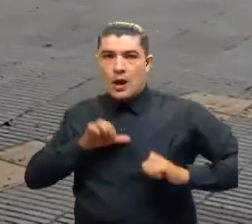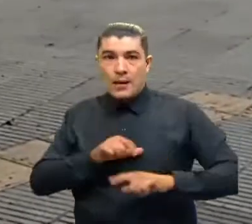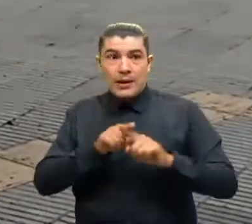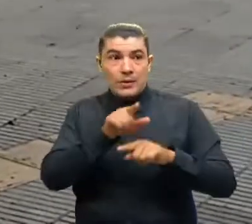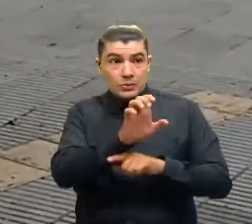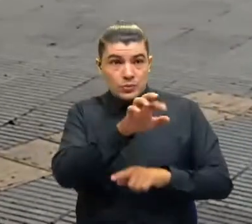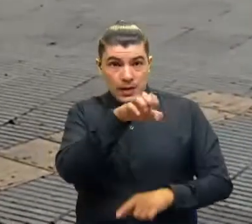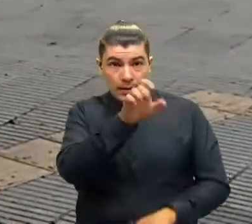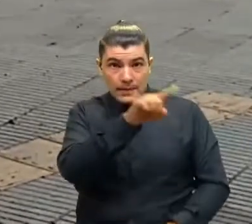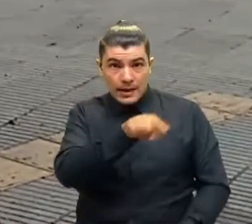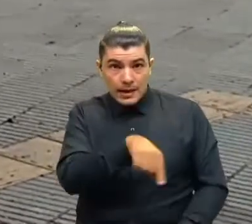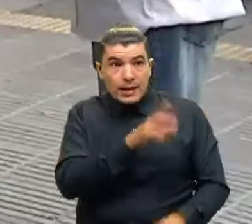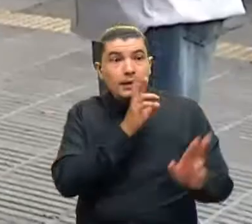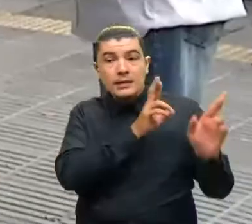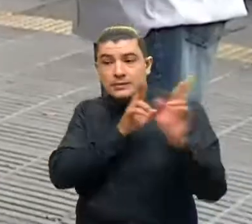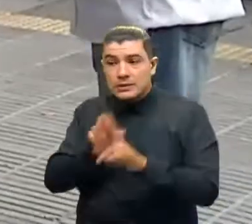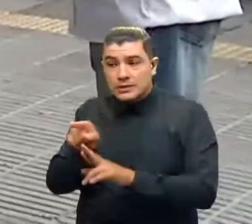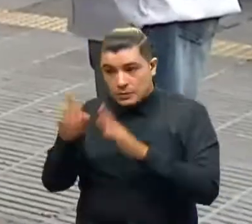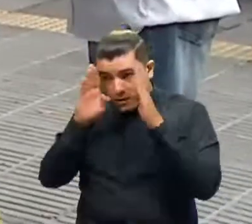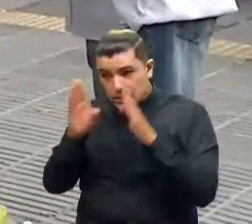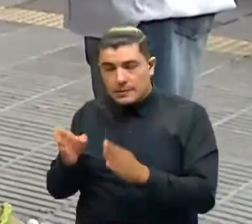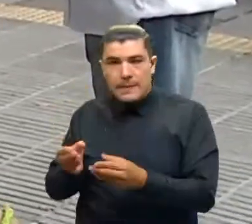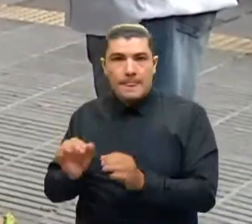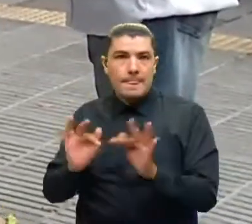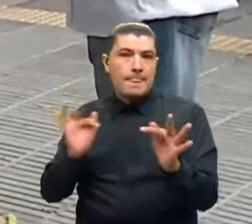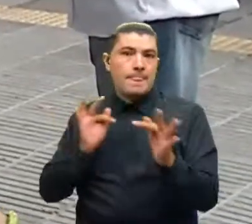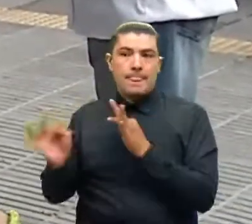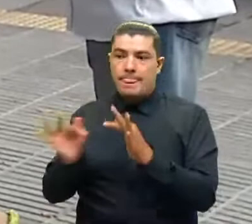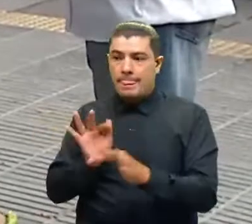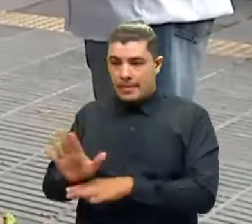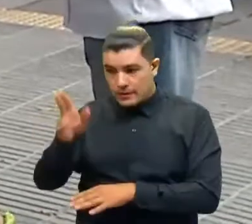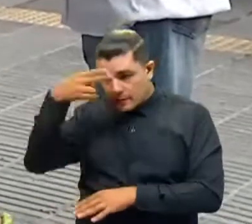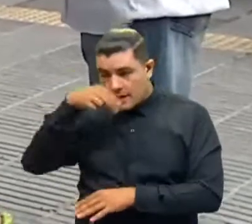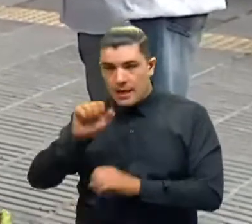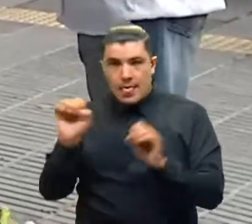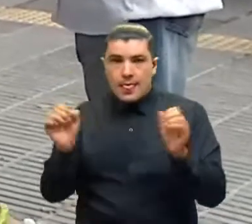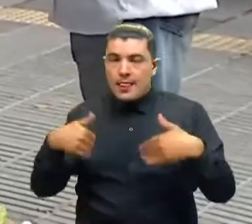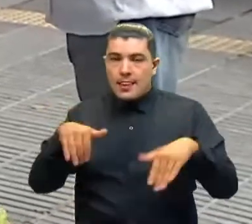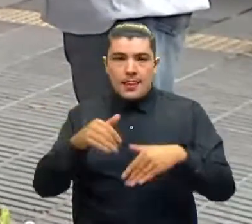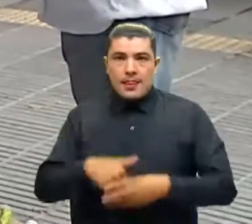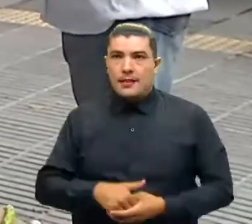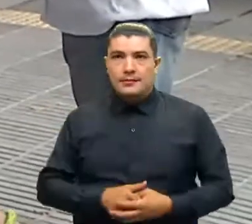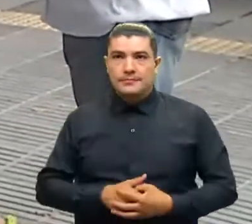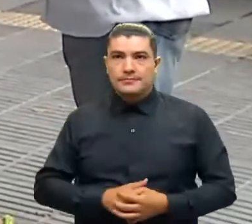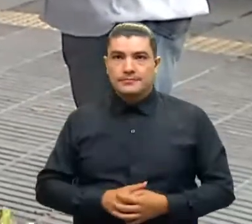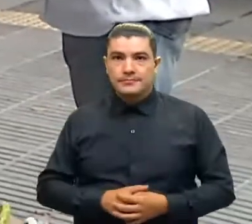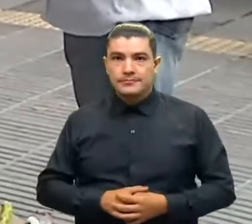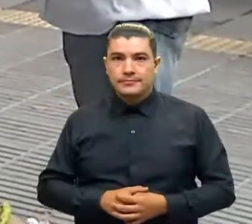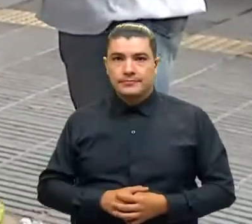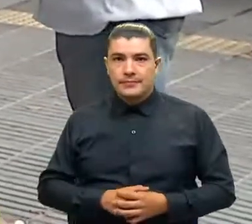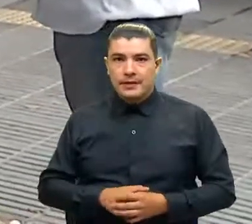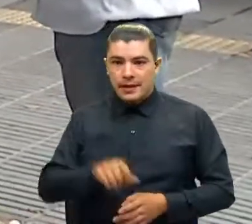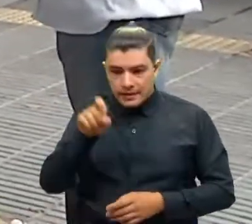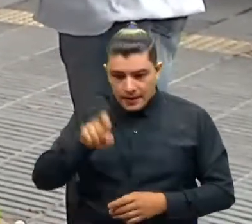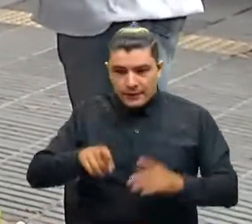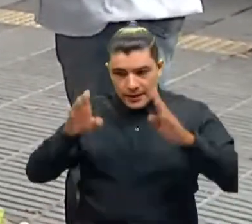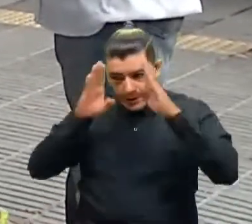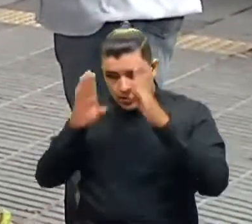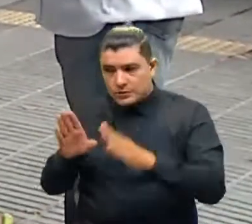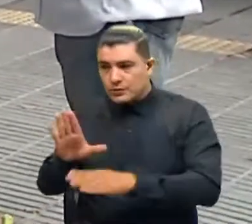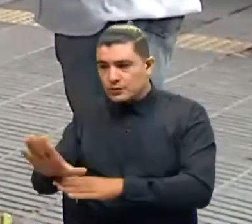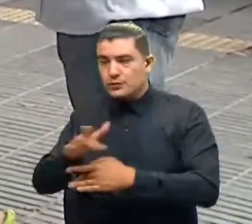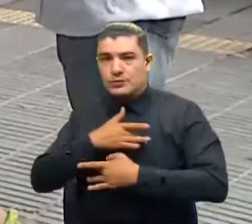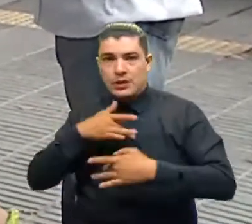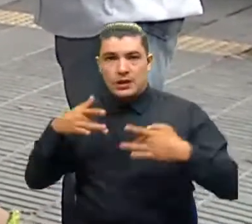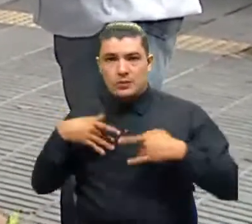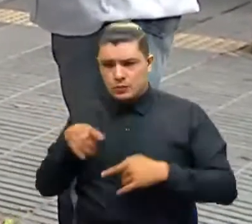de la EPS. Estén más pendientes de la salud, sea porque ella todavía está joven. Entonces yo necesito a ver